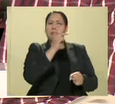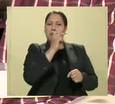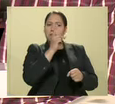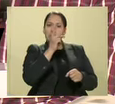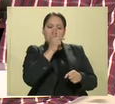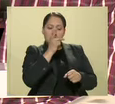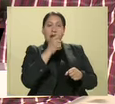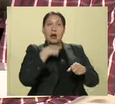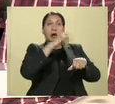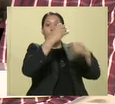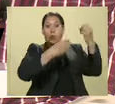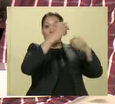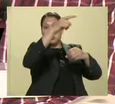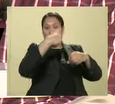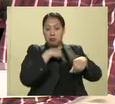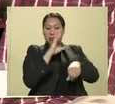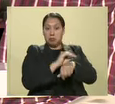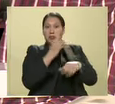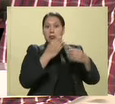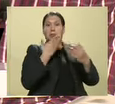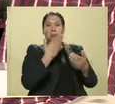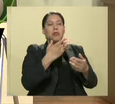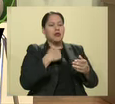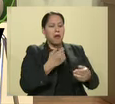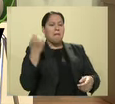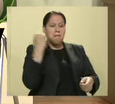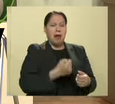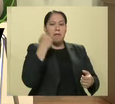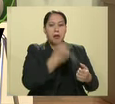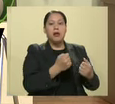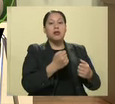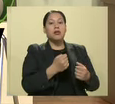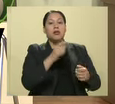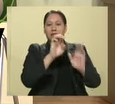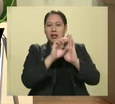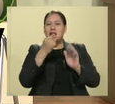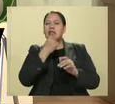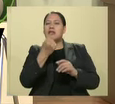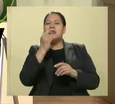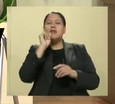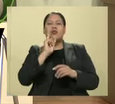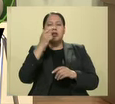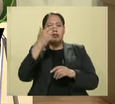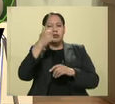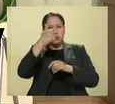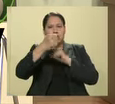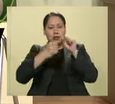que tienen la custodia, y te voy a mencionar un caso que yo tuve. Una menor de 6 años que estaba